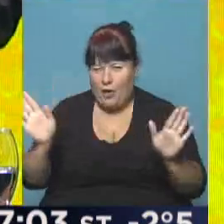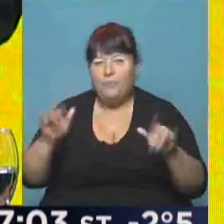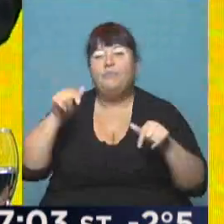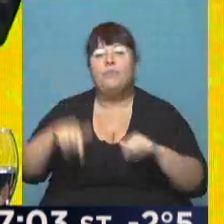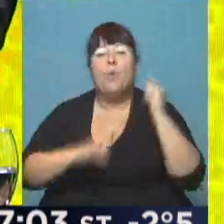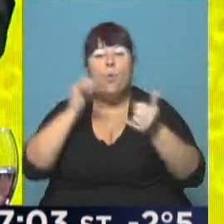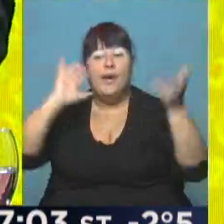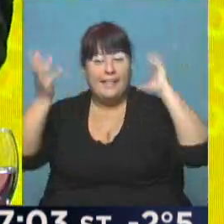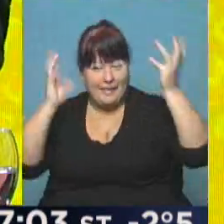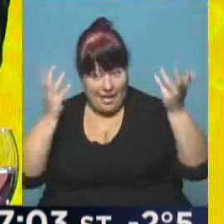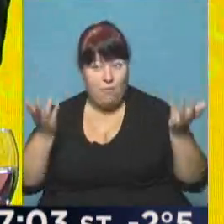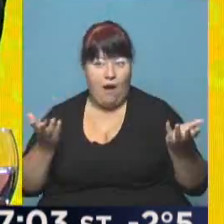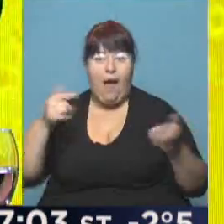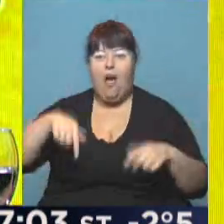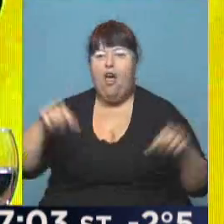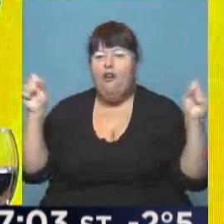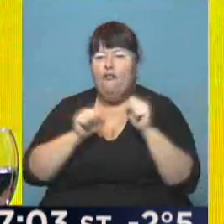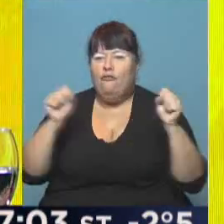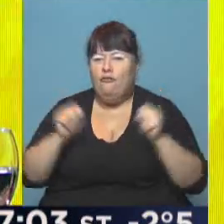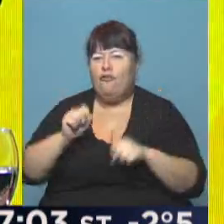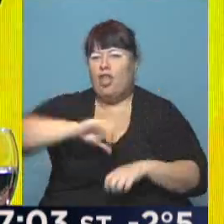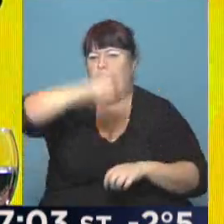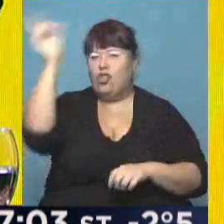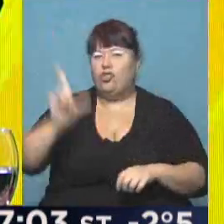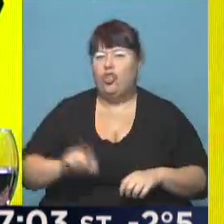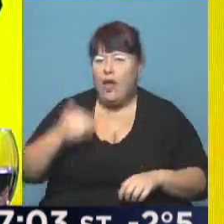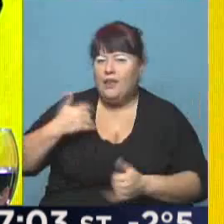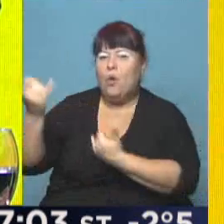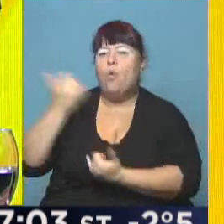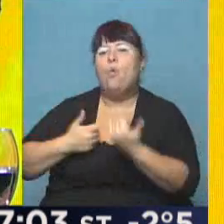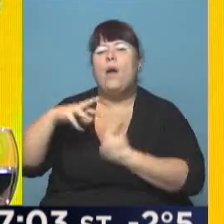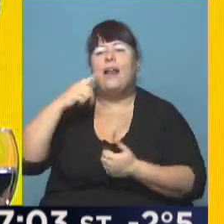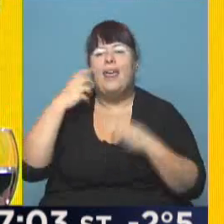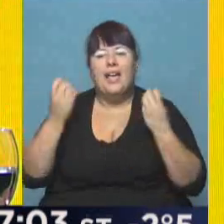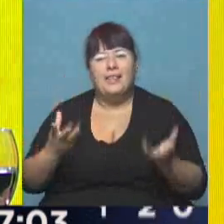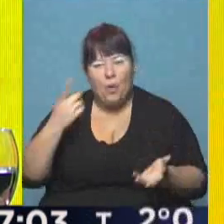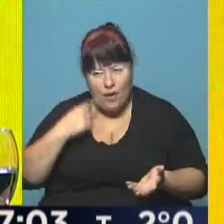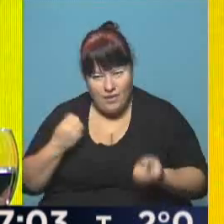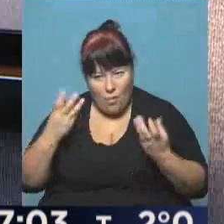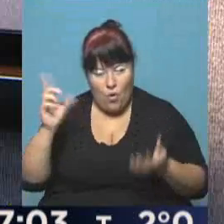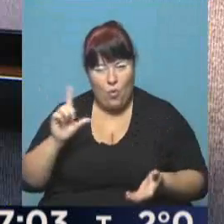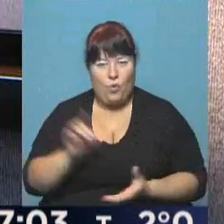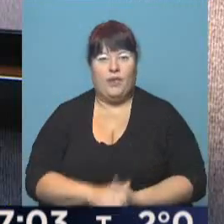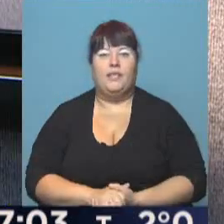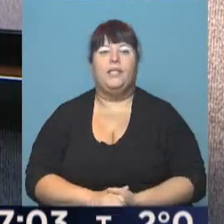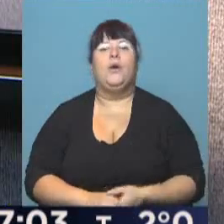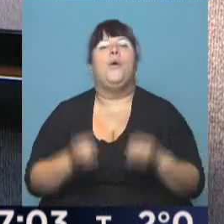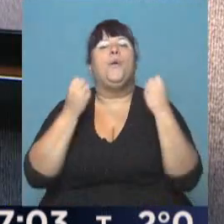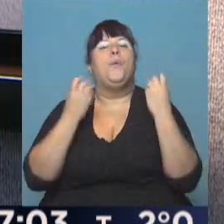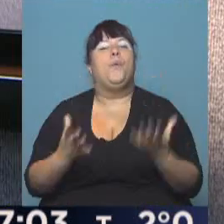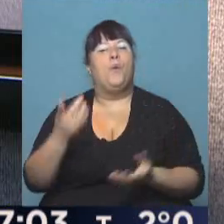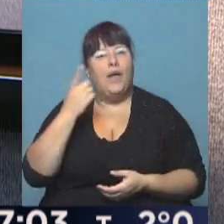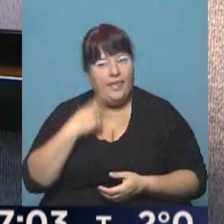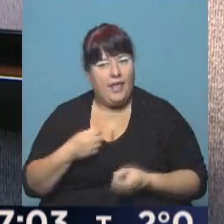Bueno, vamos a hablar del tiempo entonces. Por supuesto. Esta ola de frío polar que abarca el territorio argentino. Contanos, Nadia, ¿cómo viene? Buen día, buen lunes. Muy buen día,